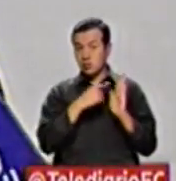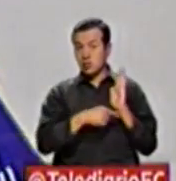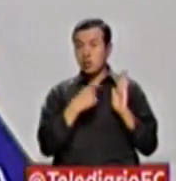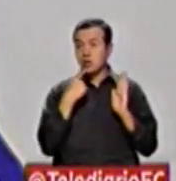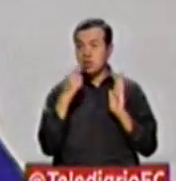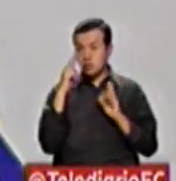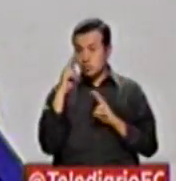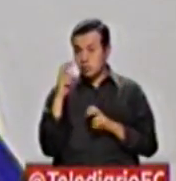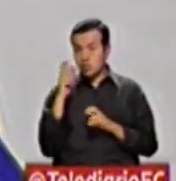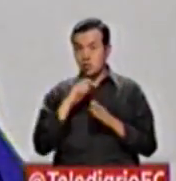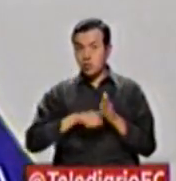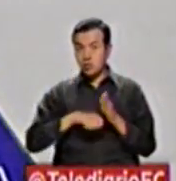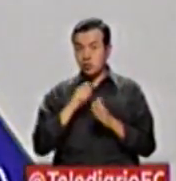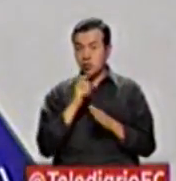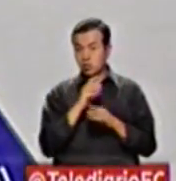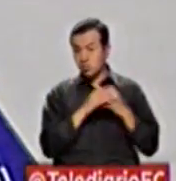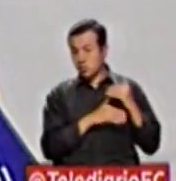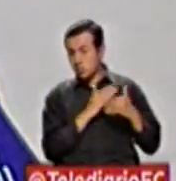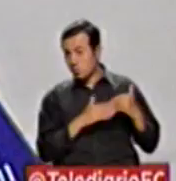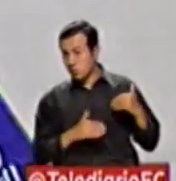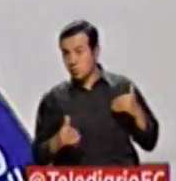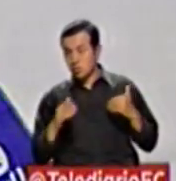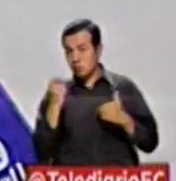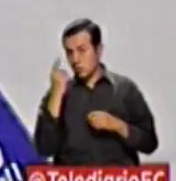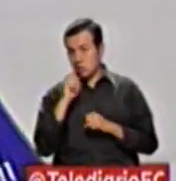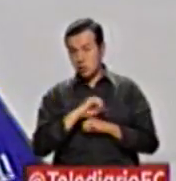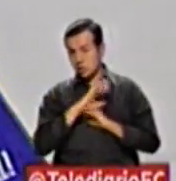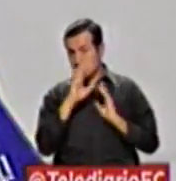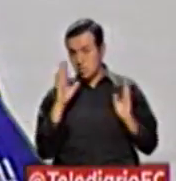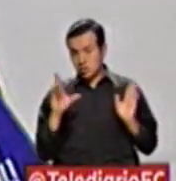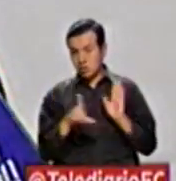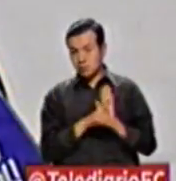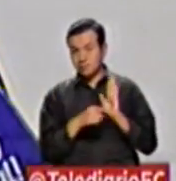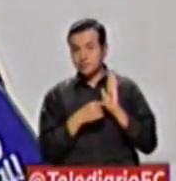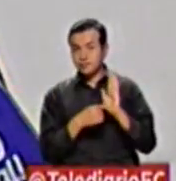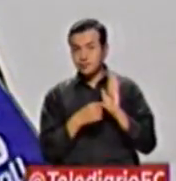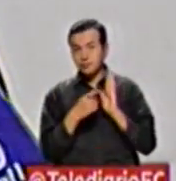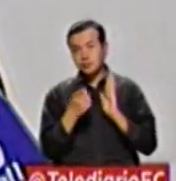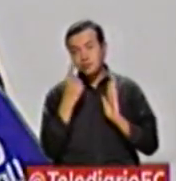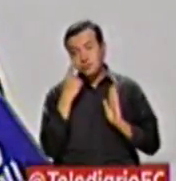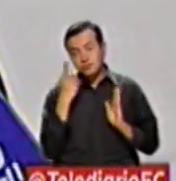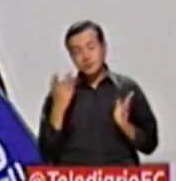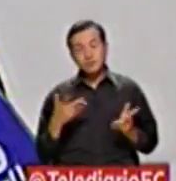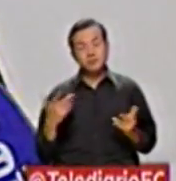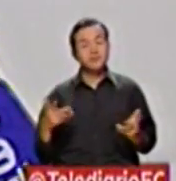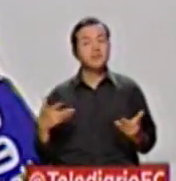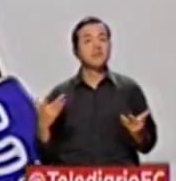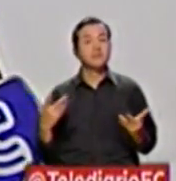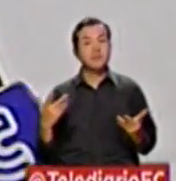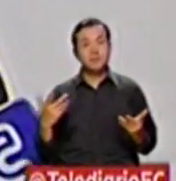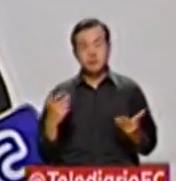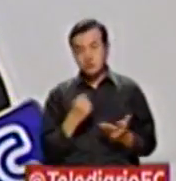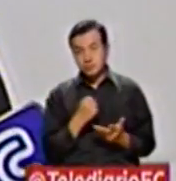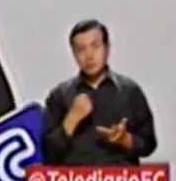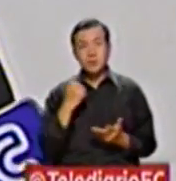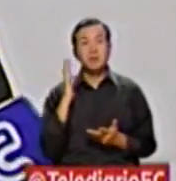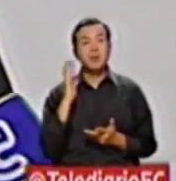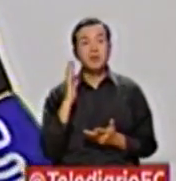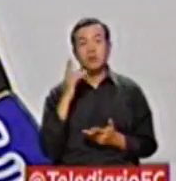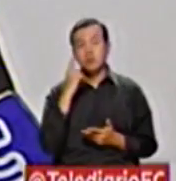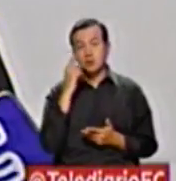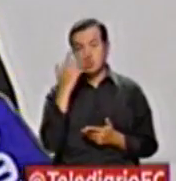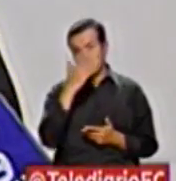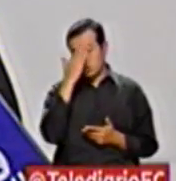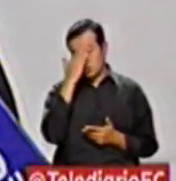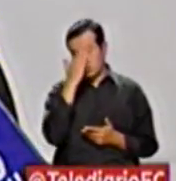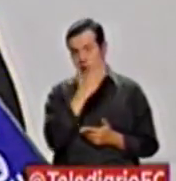especial a contratos que están en ejecución, eso lo dice claramente la ley, pero vamos a ver cómo determina esto y más que todo cómo conoce esto